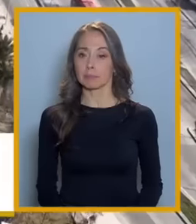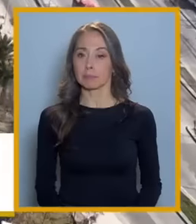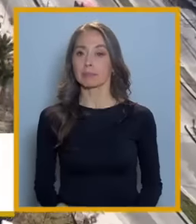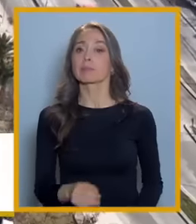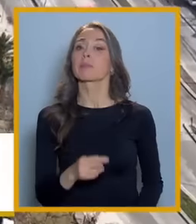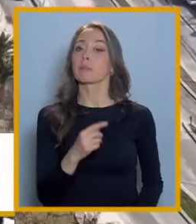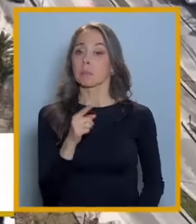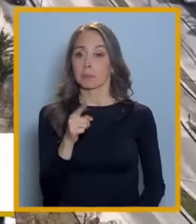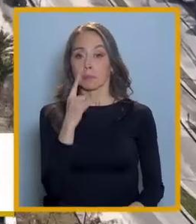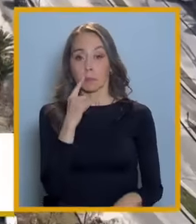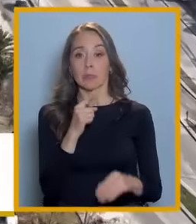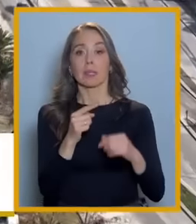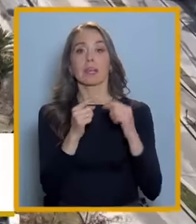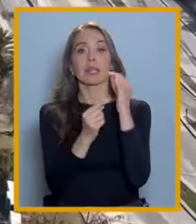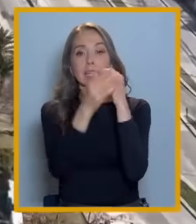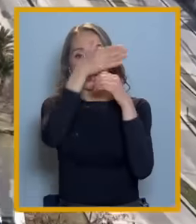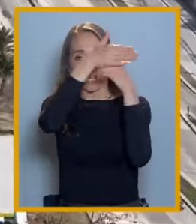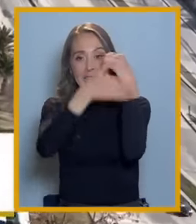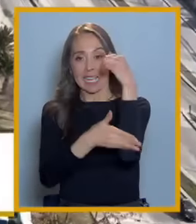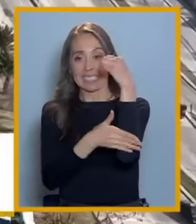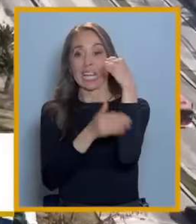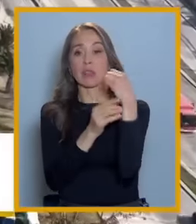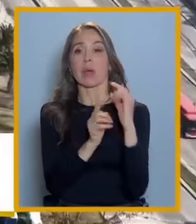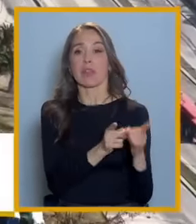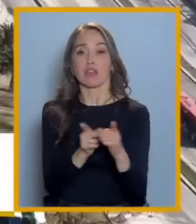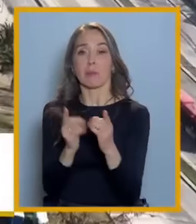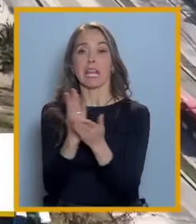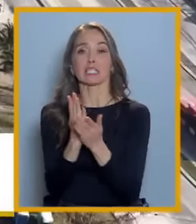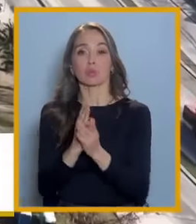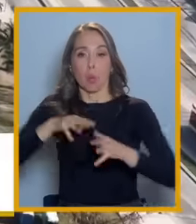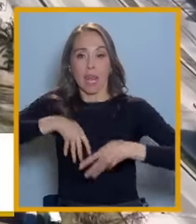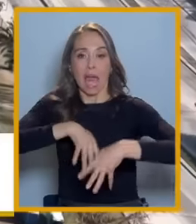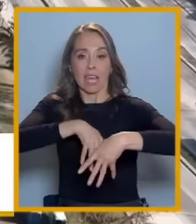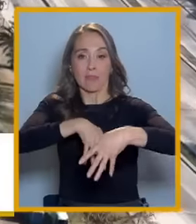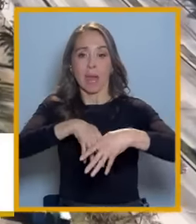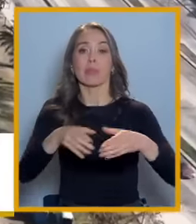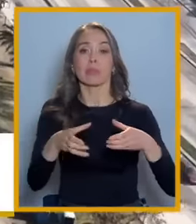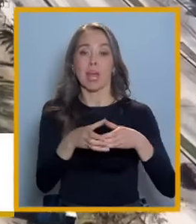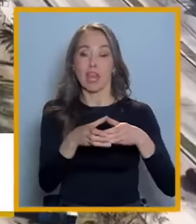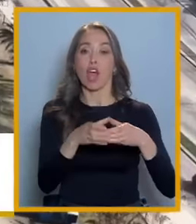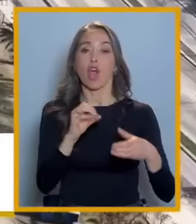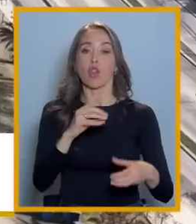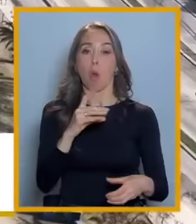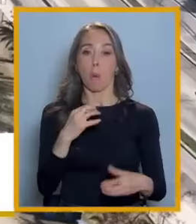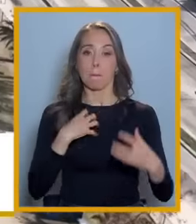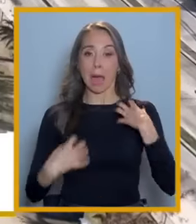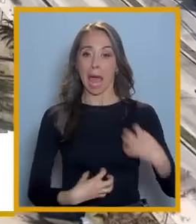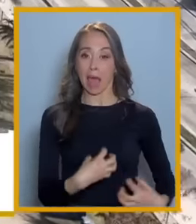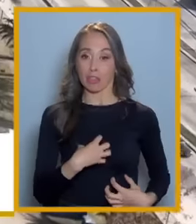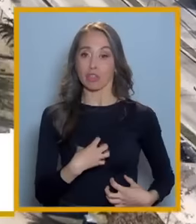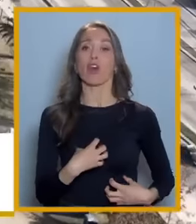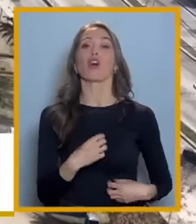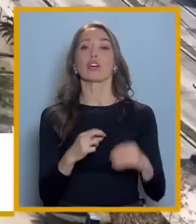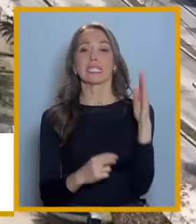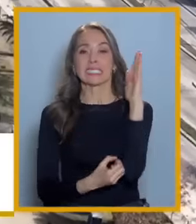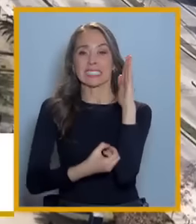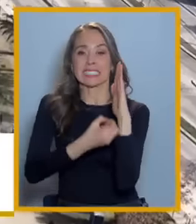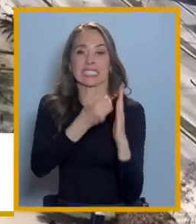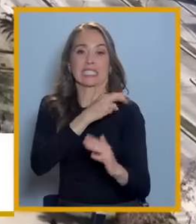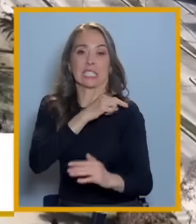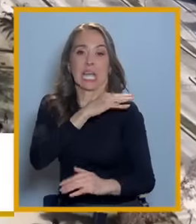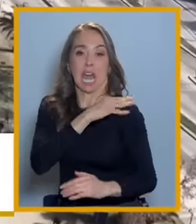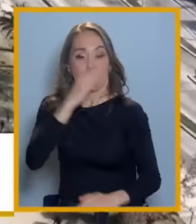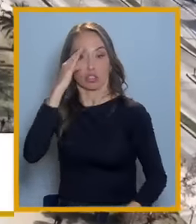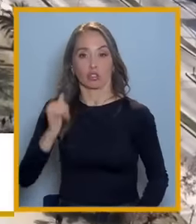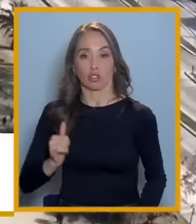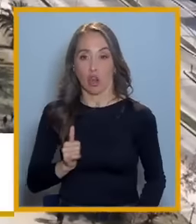Ante el estandarte de combate de la Escuela de Infantería, jura el escalón Comando de Educación y Doctrina, conformado por soldados conscriptos de